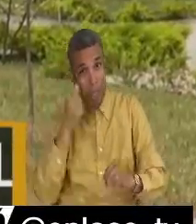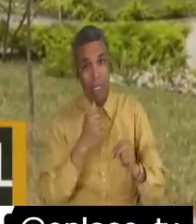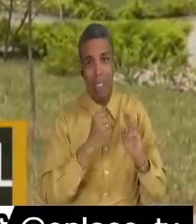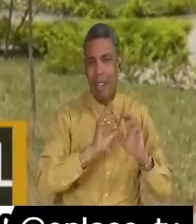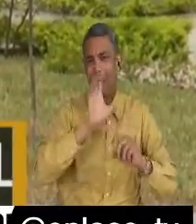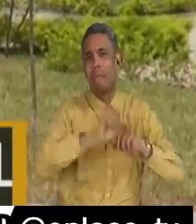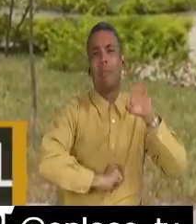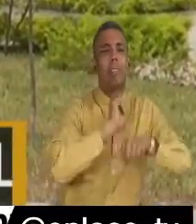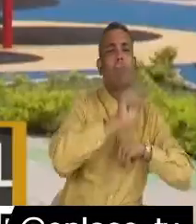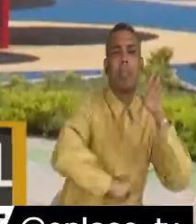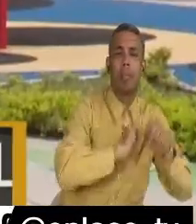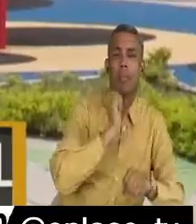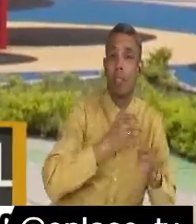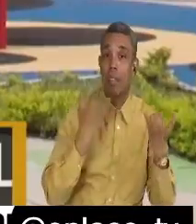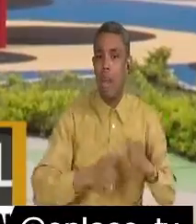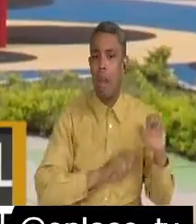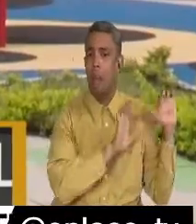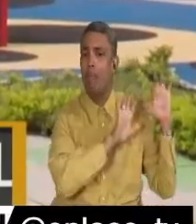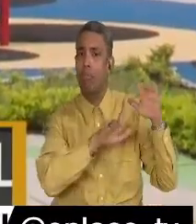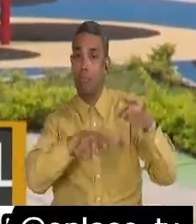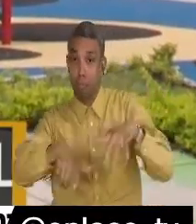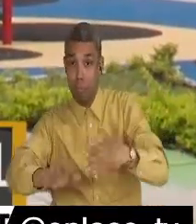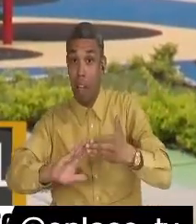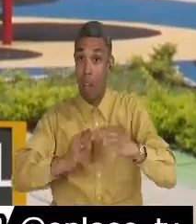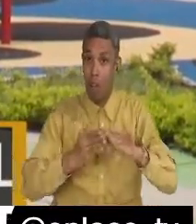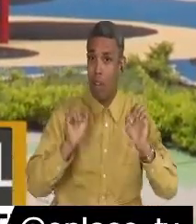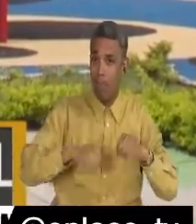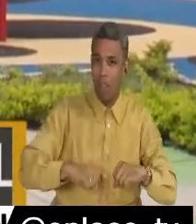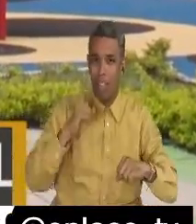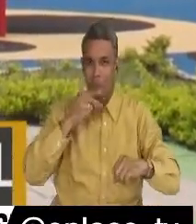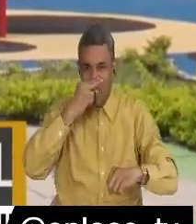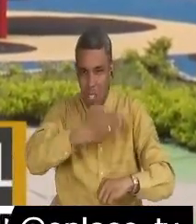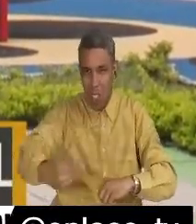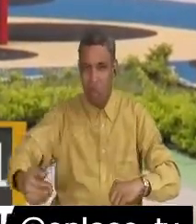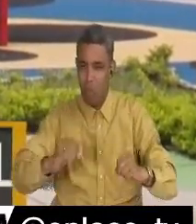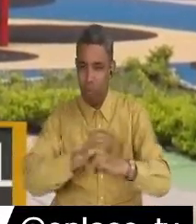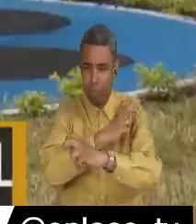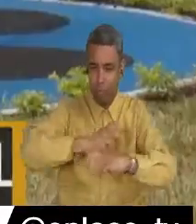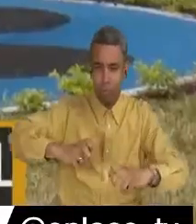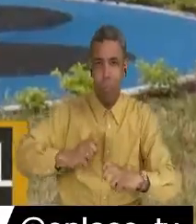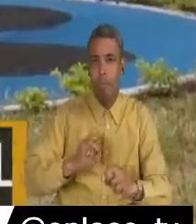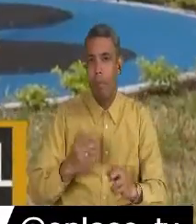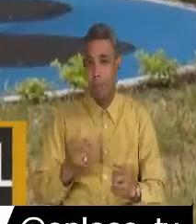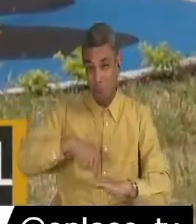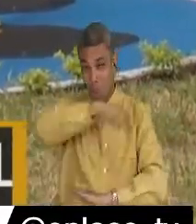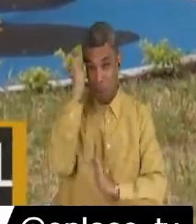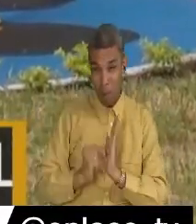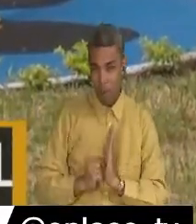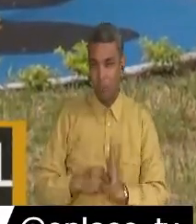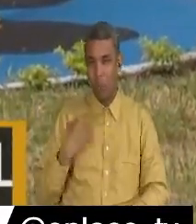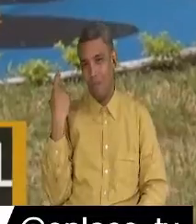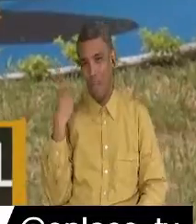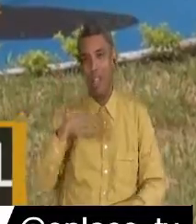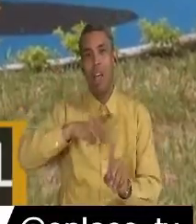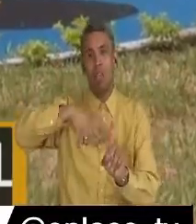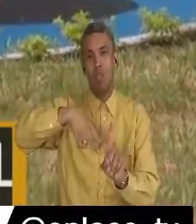Se espera que en 2 meses esta obra sea entregada al municipio de forma definitiva.